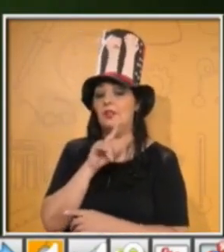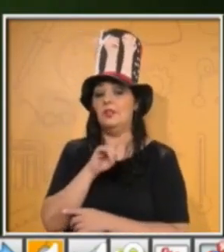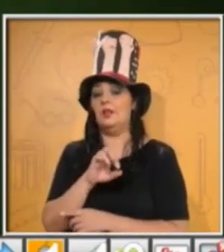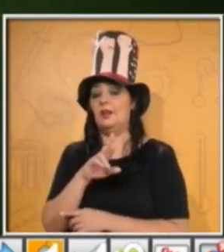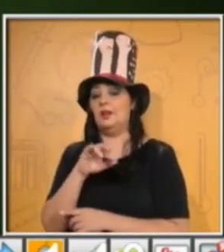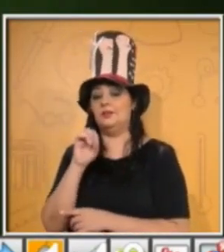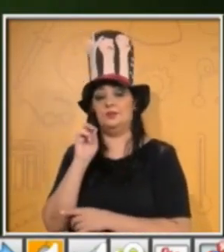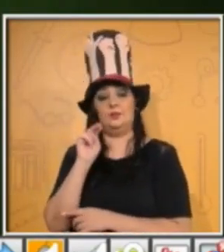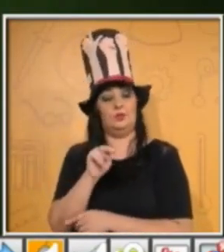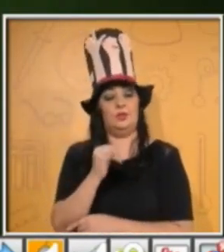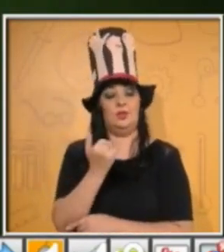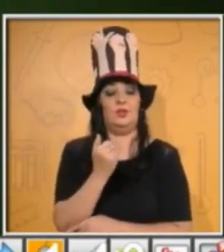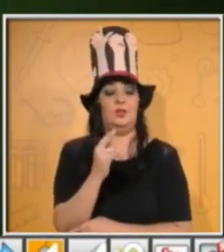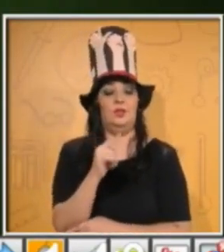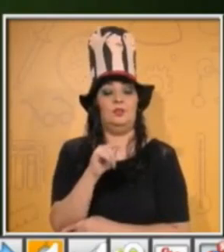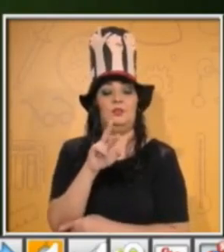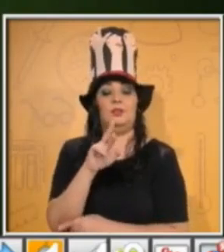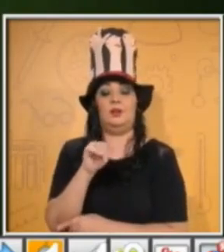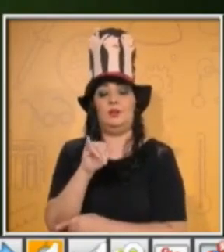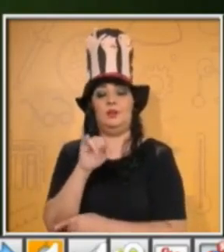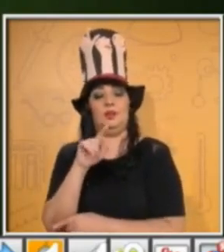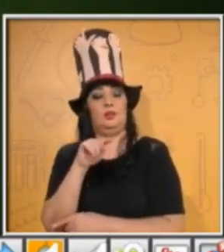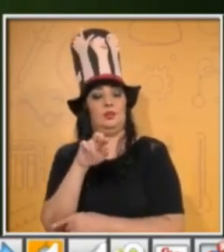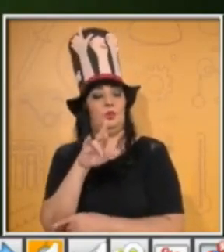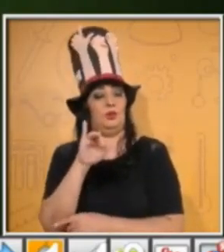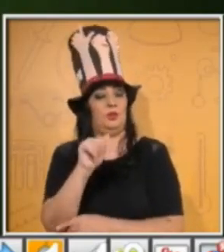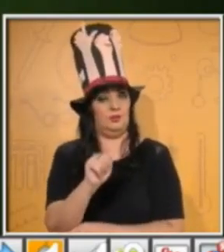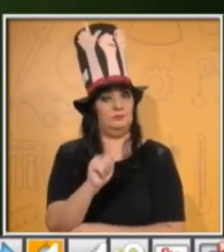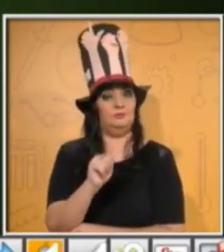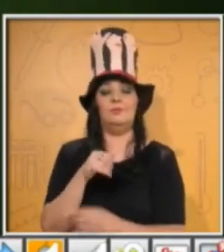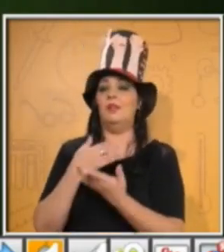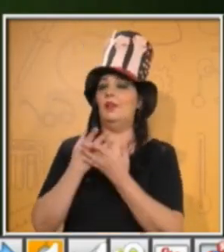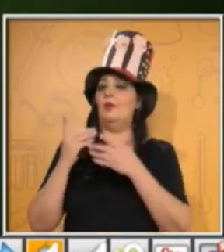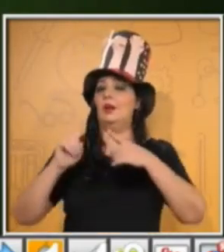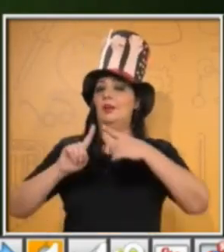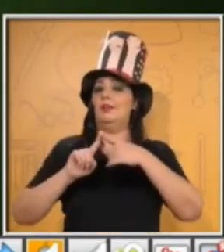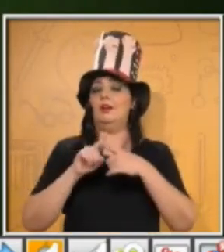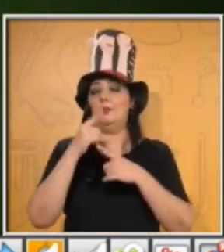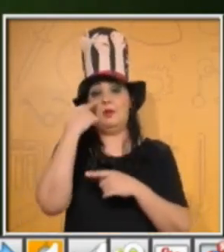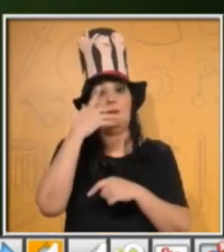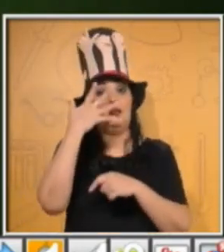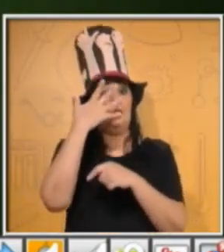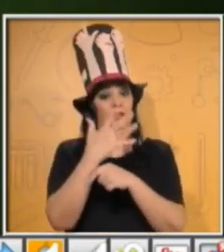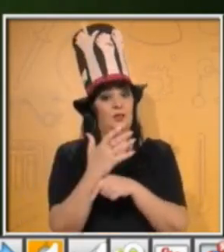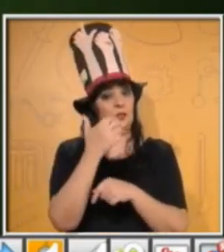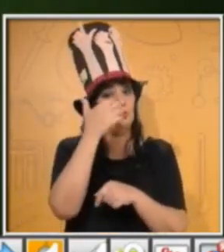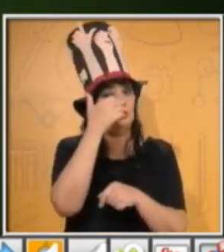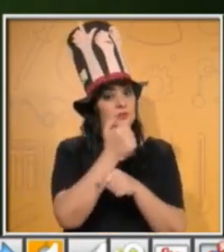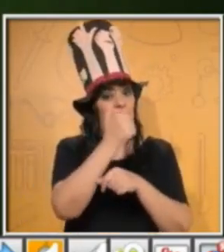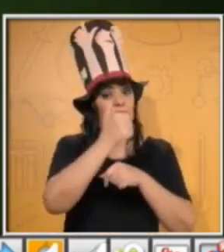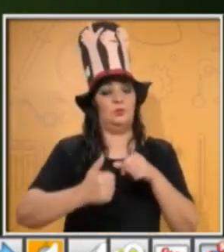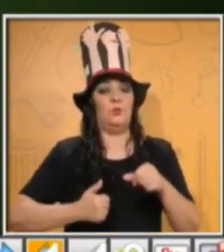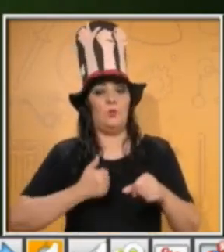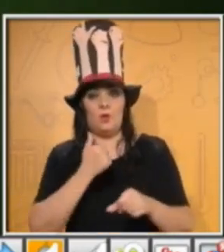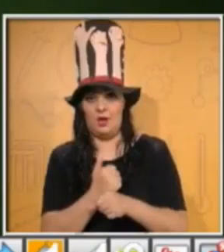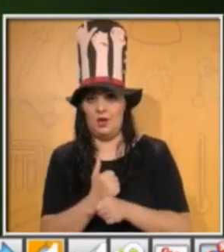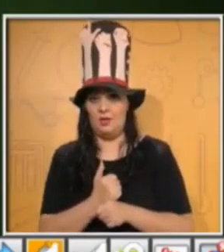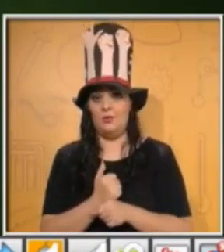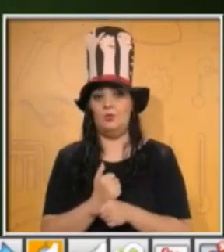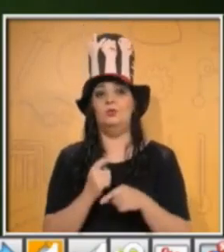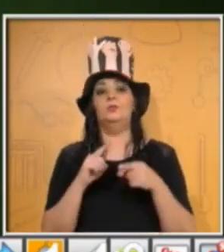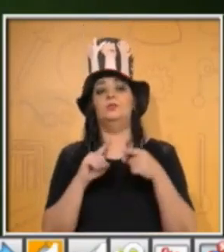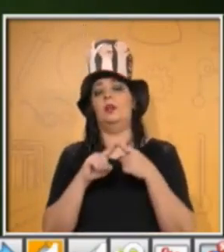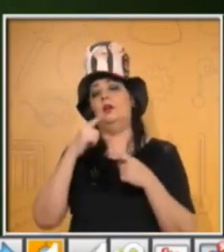es momento de pasar a la tarea. Recuerda que la tarea va a ser para 5º y 6º grado y va a ser una